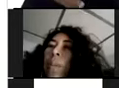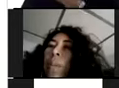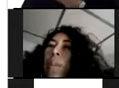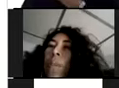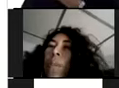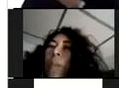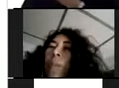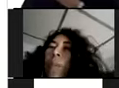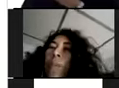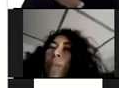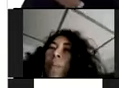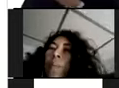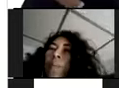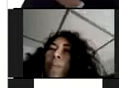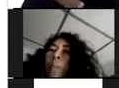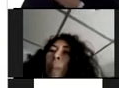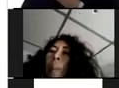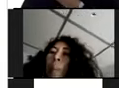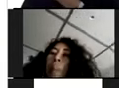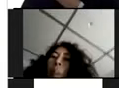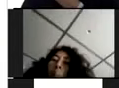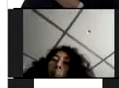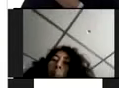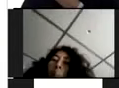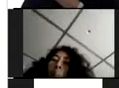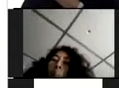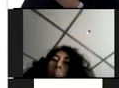dentro de la licitación pública.